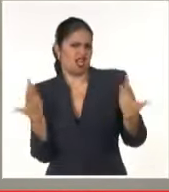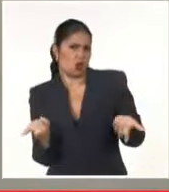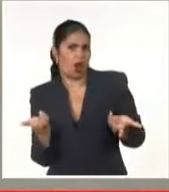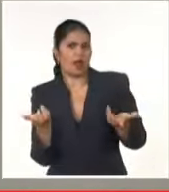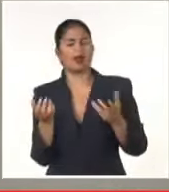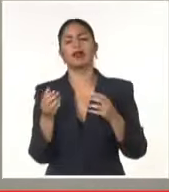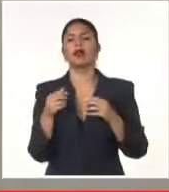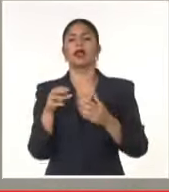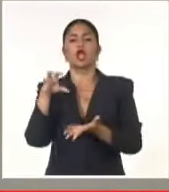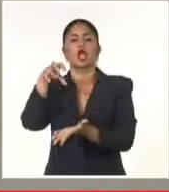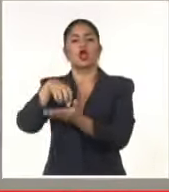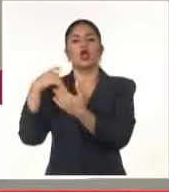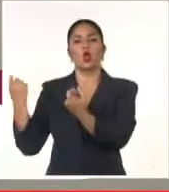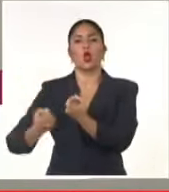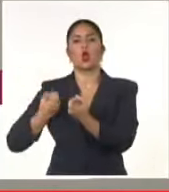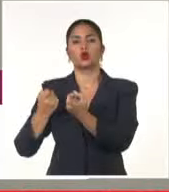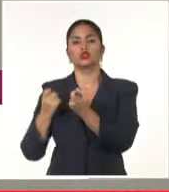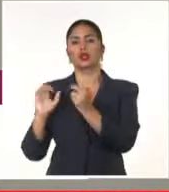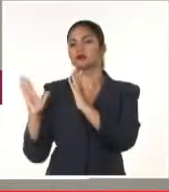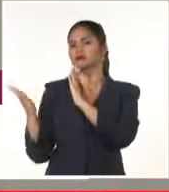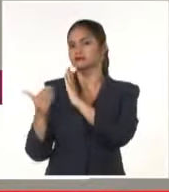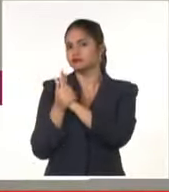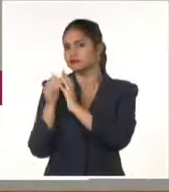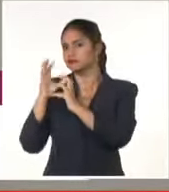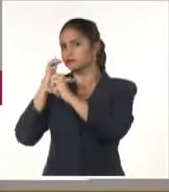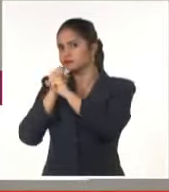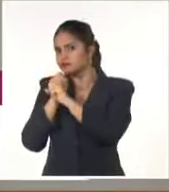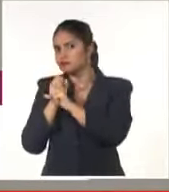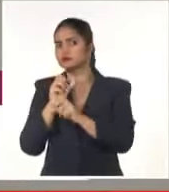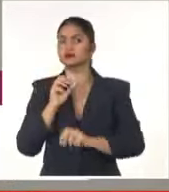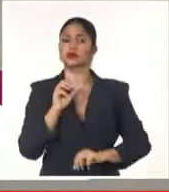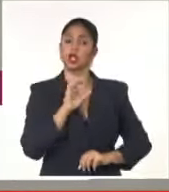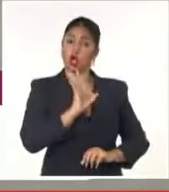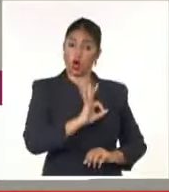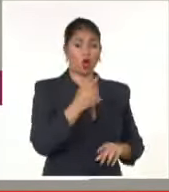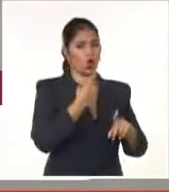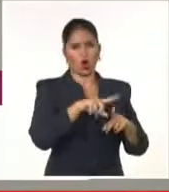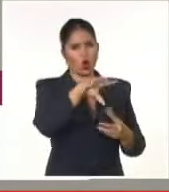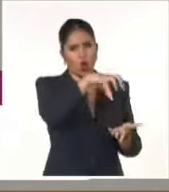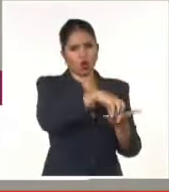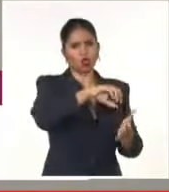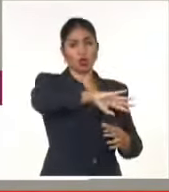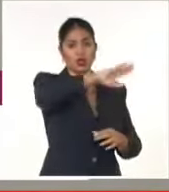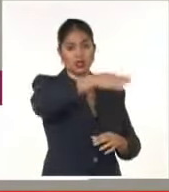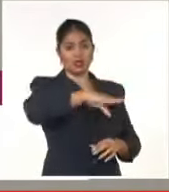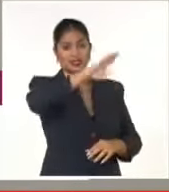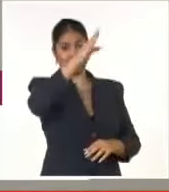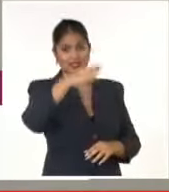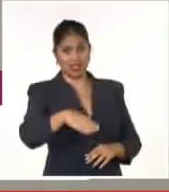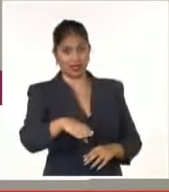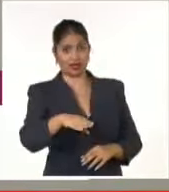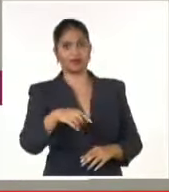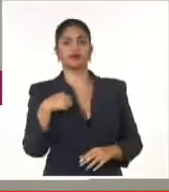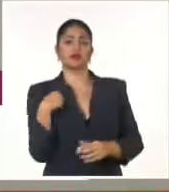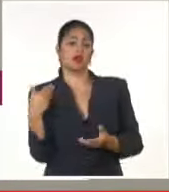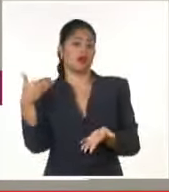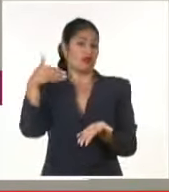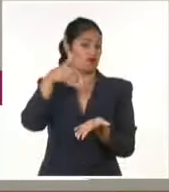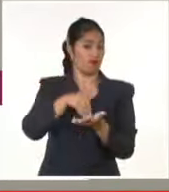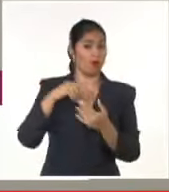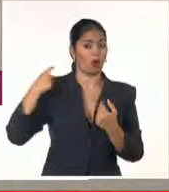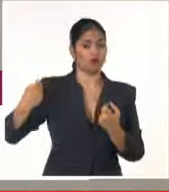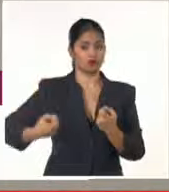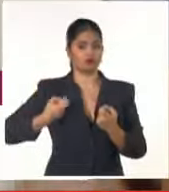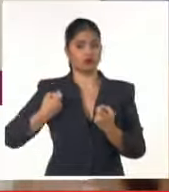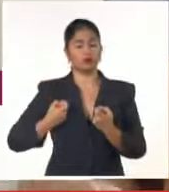me incorporó al tercer refuerzo, que salimos el 17, un domingo, 17 de noviembre